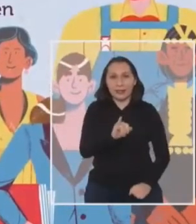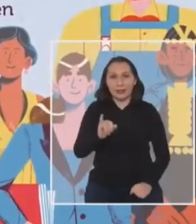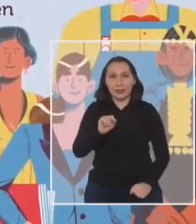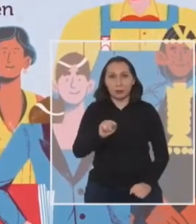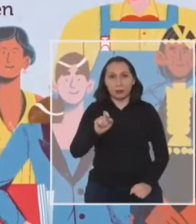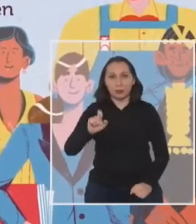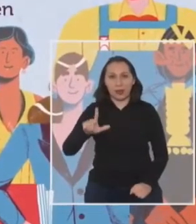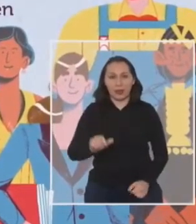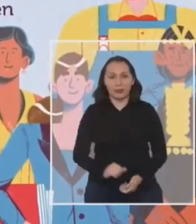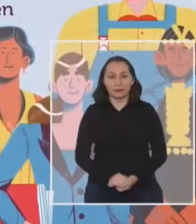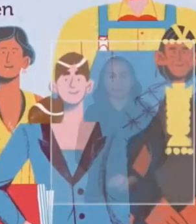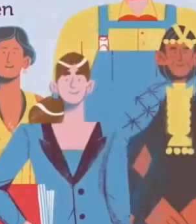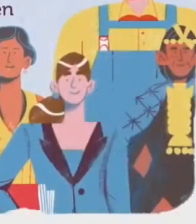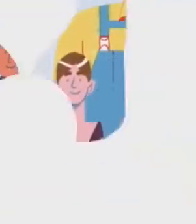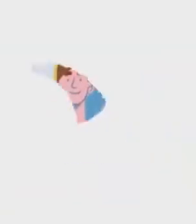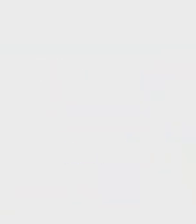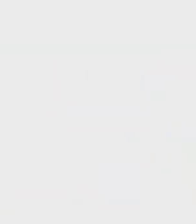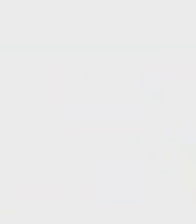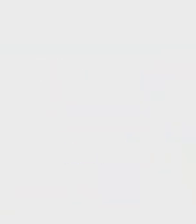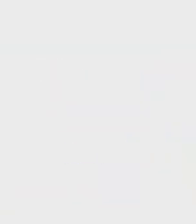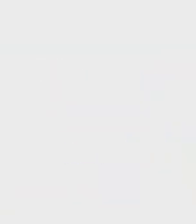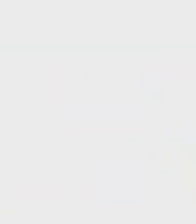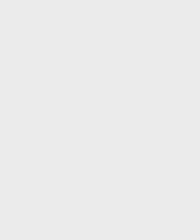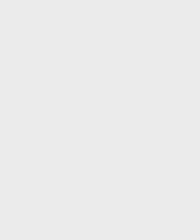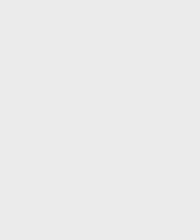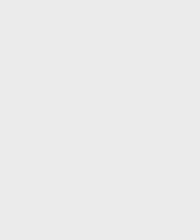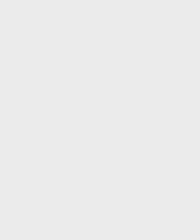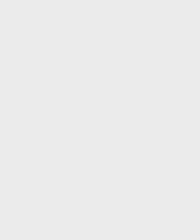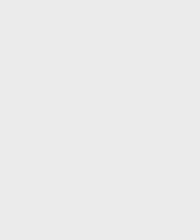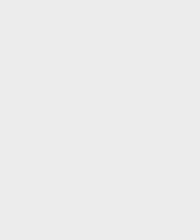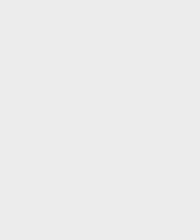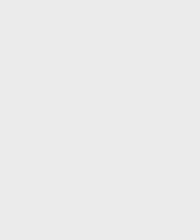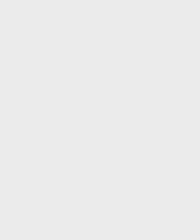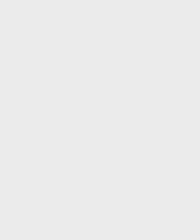en sii.cl.